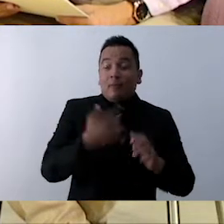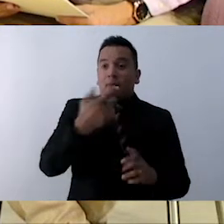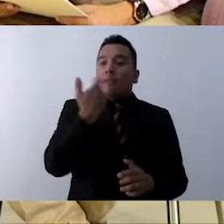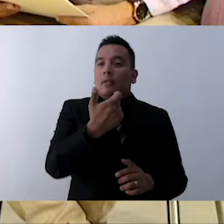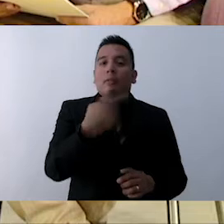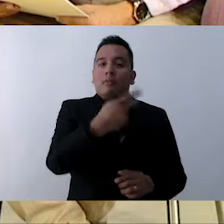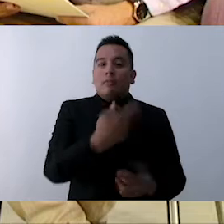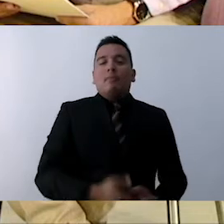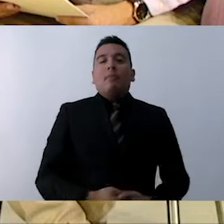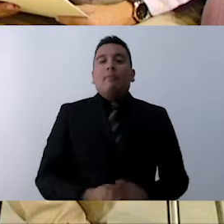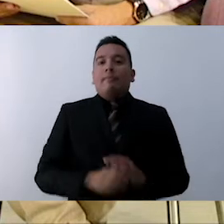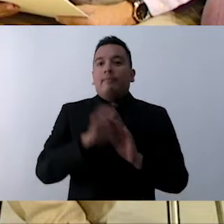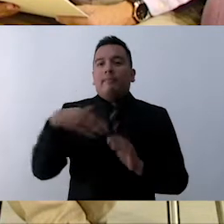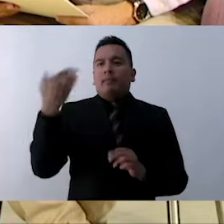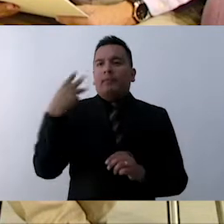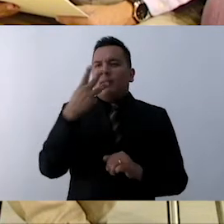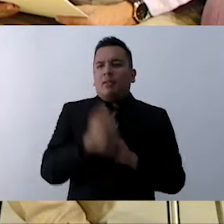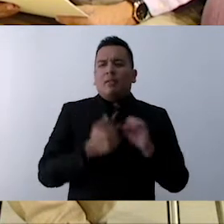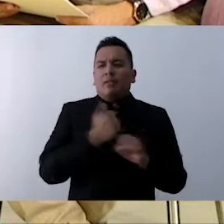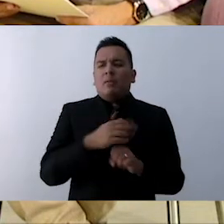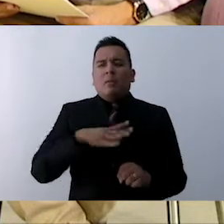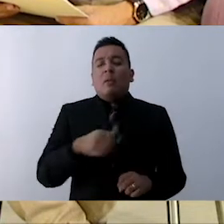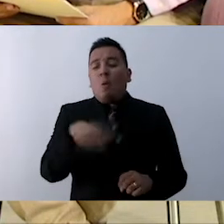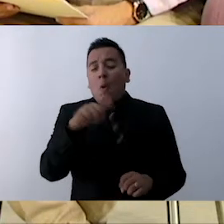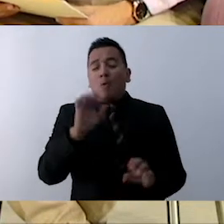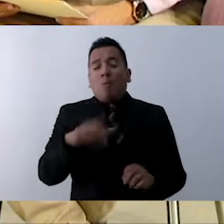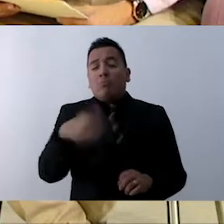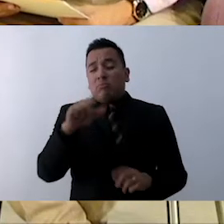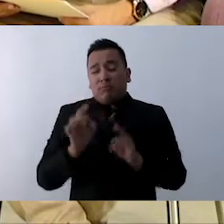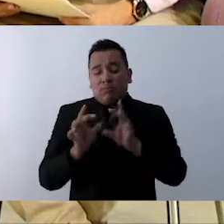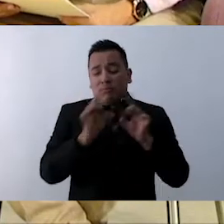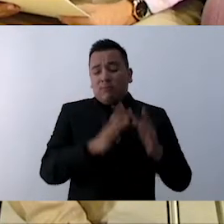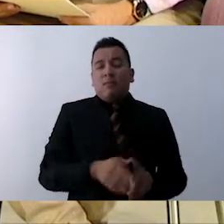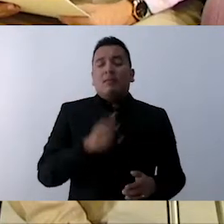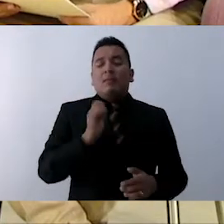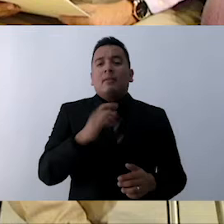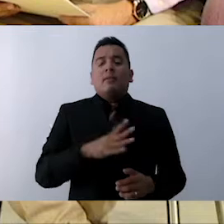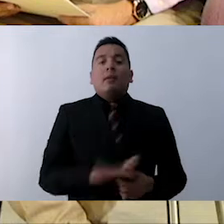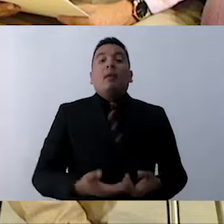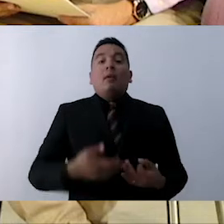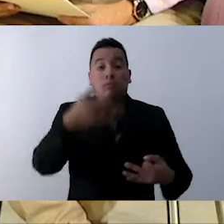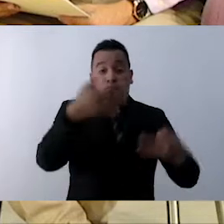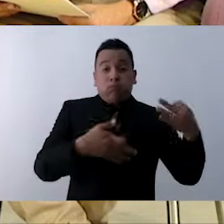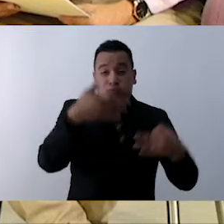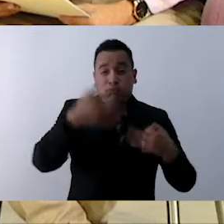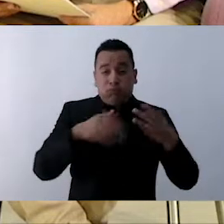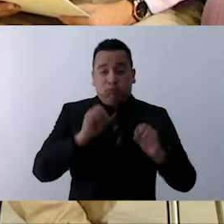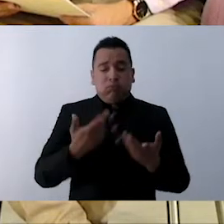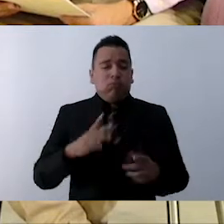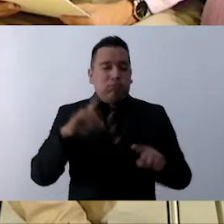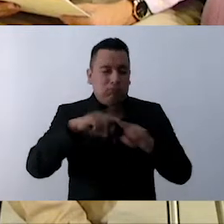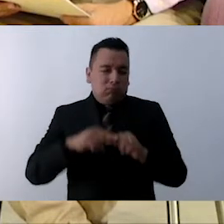presupuestaria de los OPLES. En los últimos 3 años en el país ha habido cuando menos 11 o 12 casos de judicialización